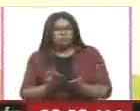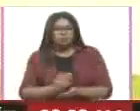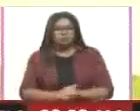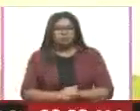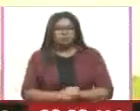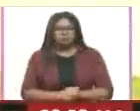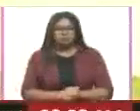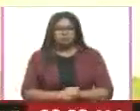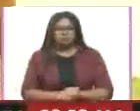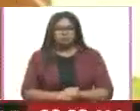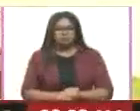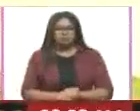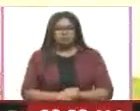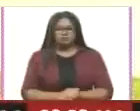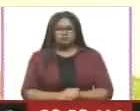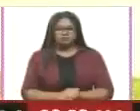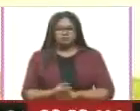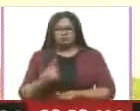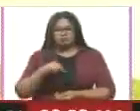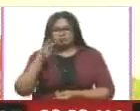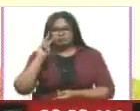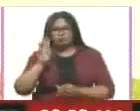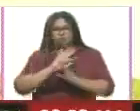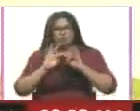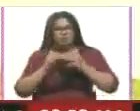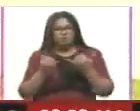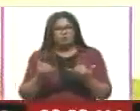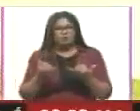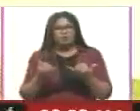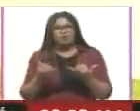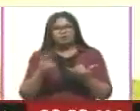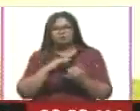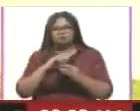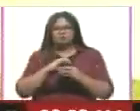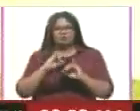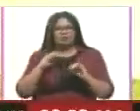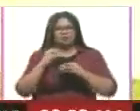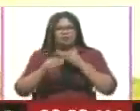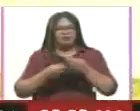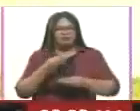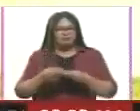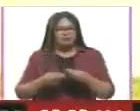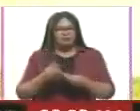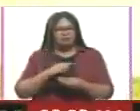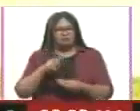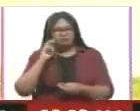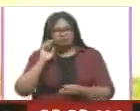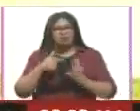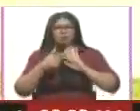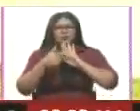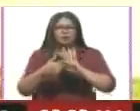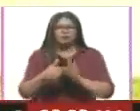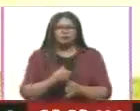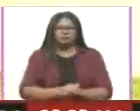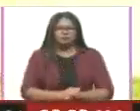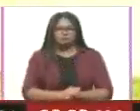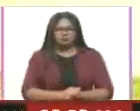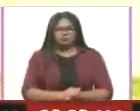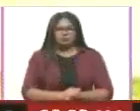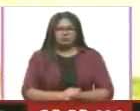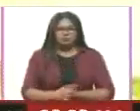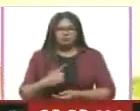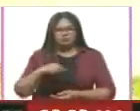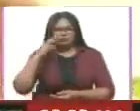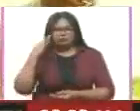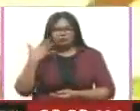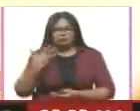es conocido afuera, pero que la gente a veces no sabe lo que se está haciendo, era muy importante que nosotros lo mostráramos. De ahí vino un trabajo arduo